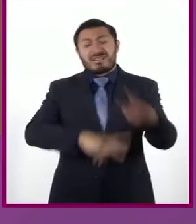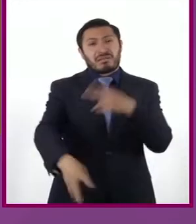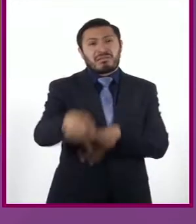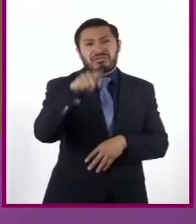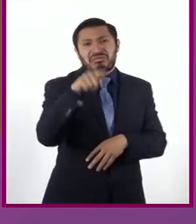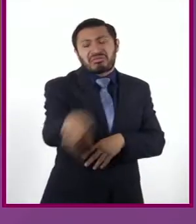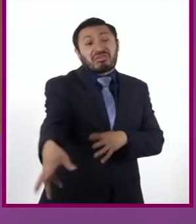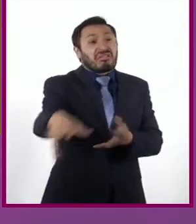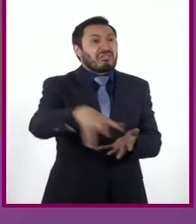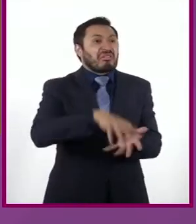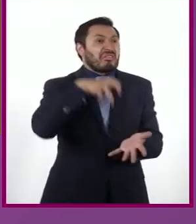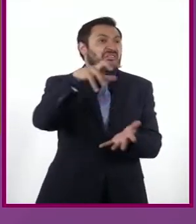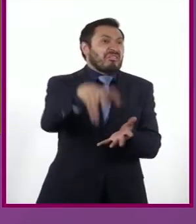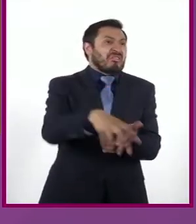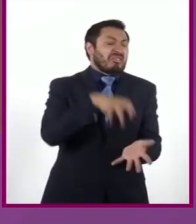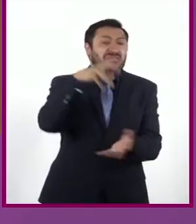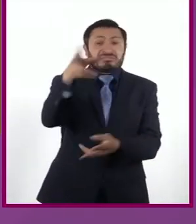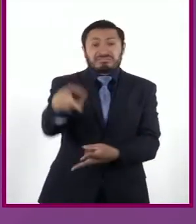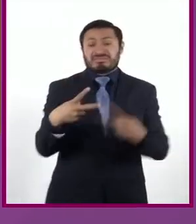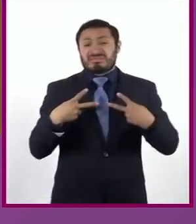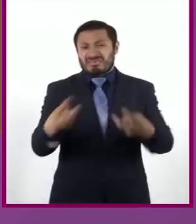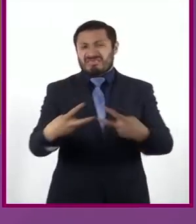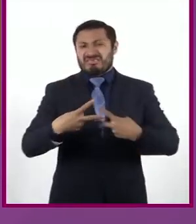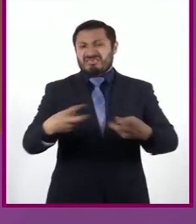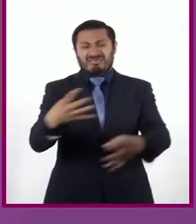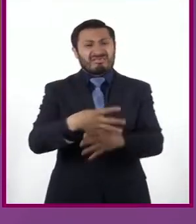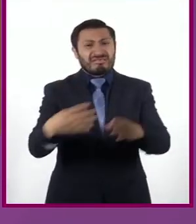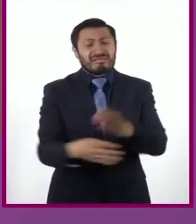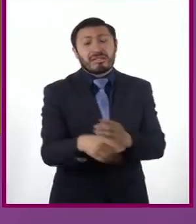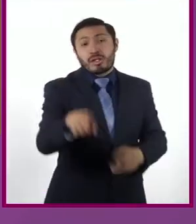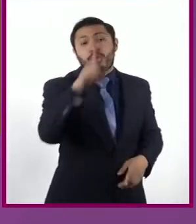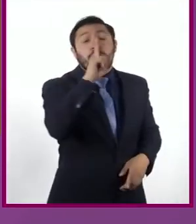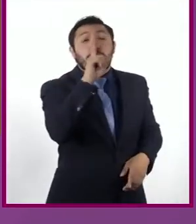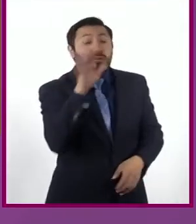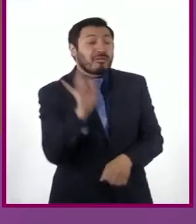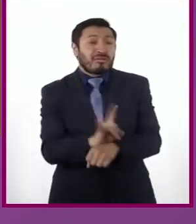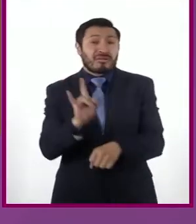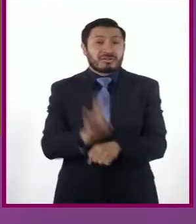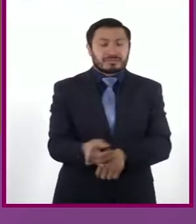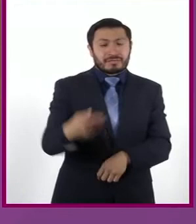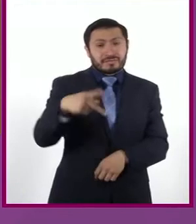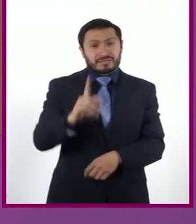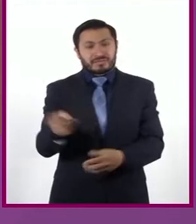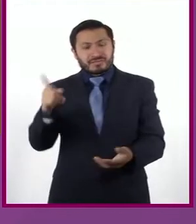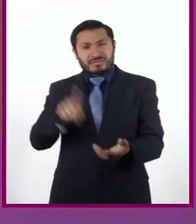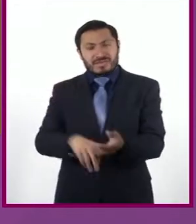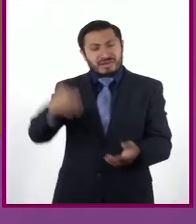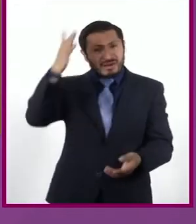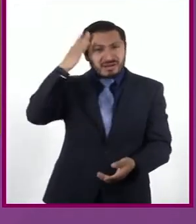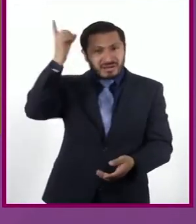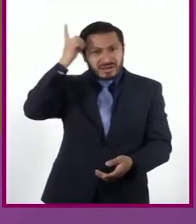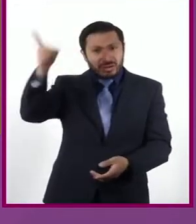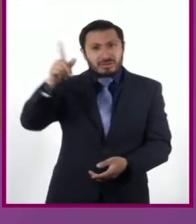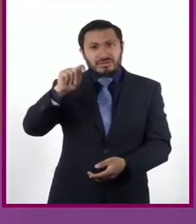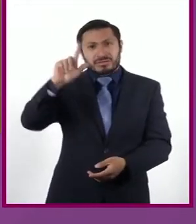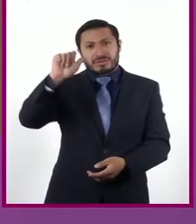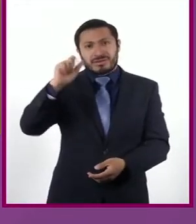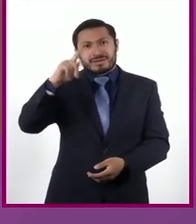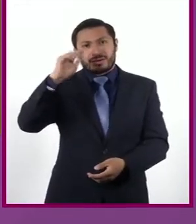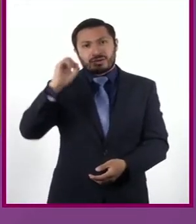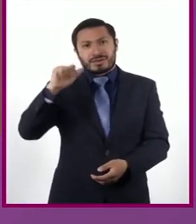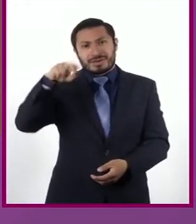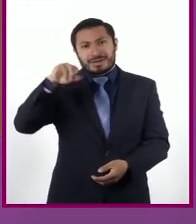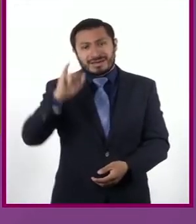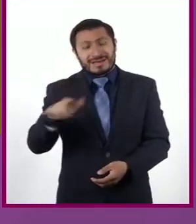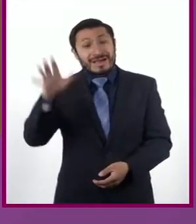avaricia oculta en tu silencio, en tanto que los obsequios de mi señor Tlatoani alertan a los rotos bolsillos de tu